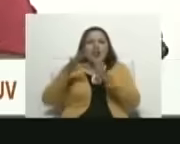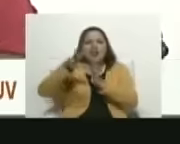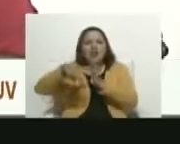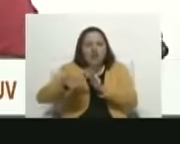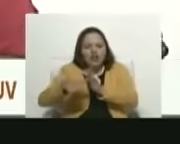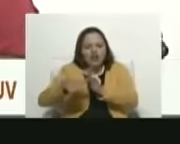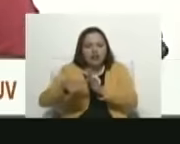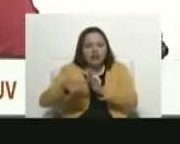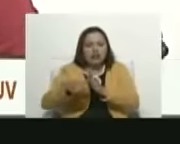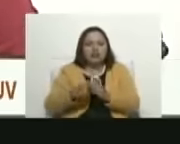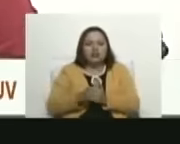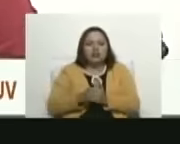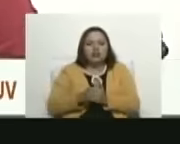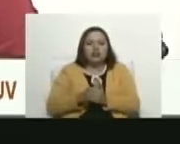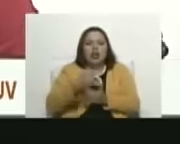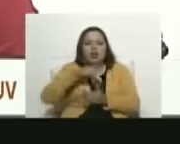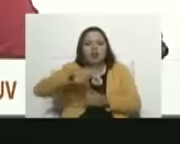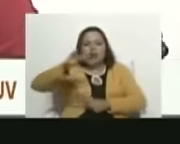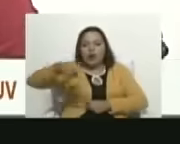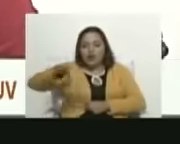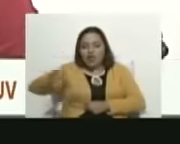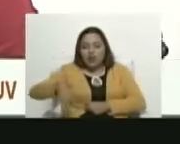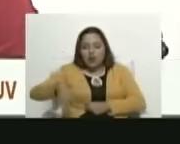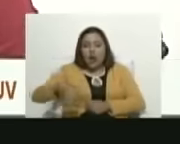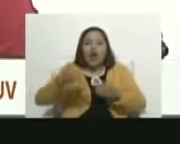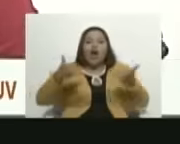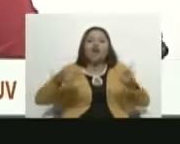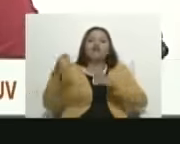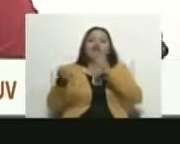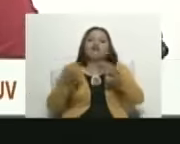despojarnos de nuestra Guayana Esequiba.